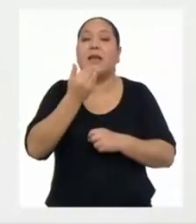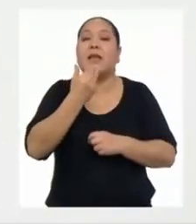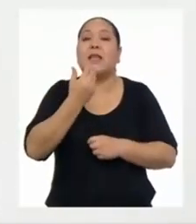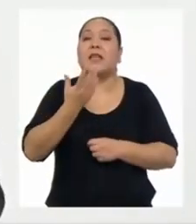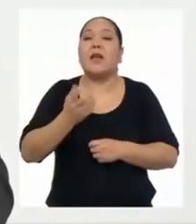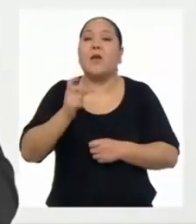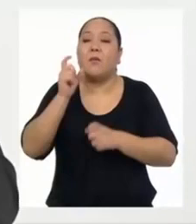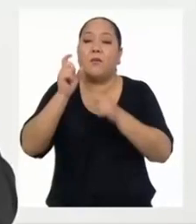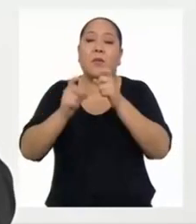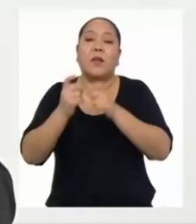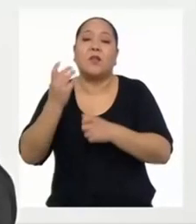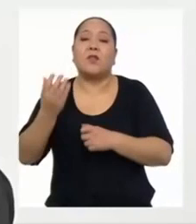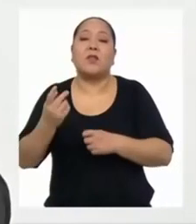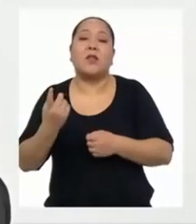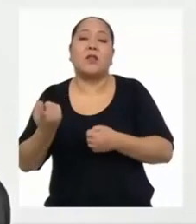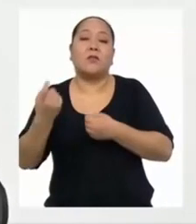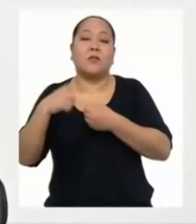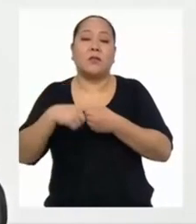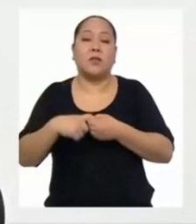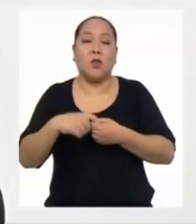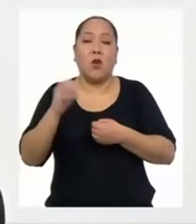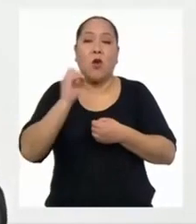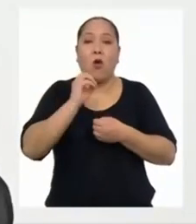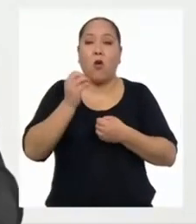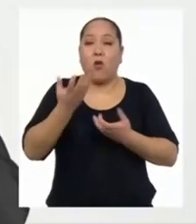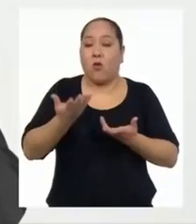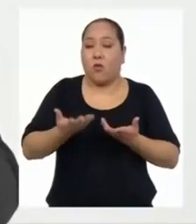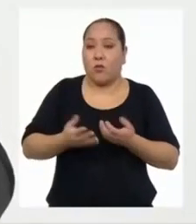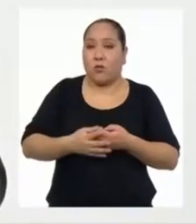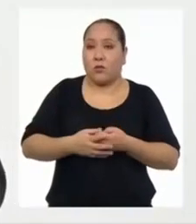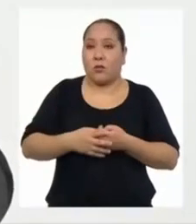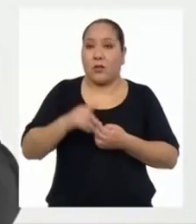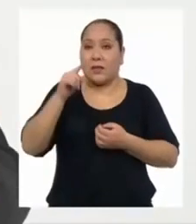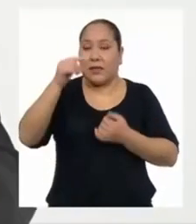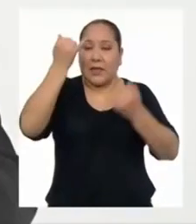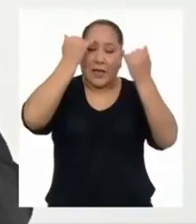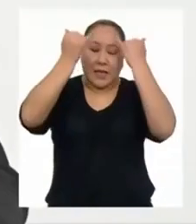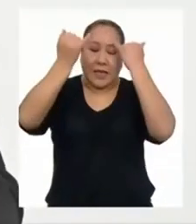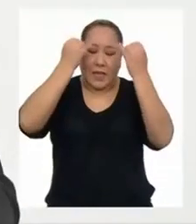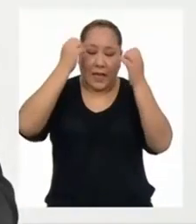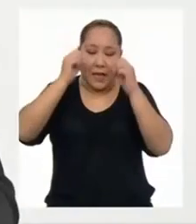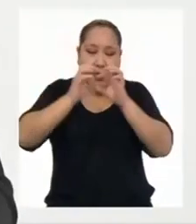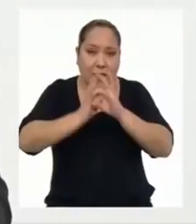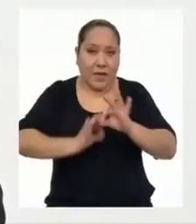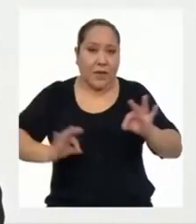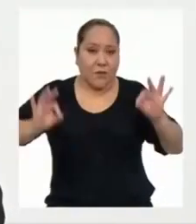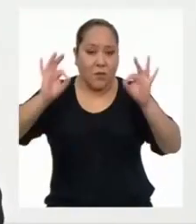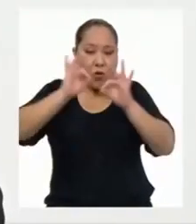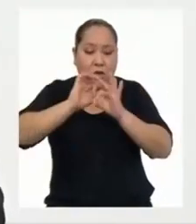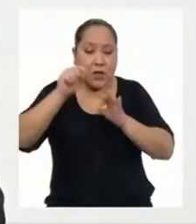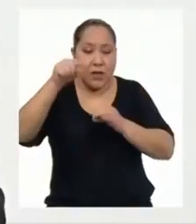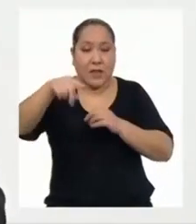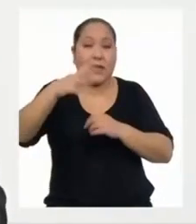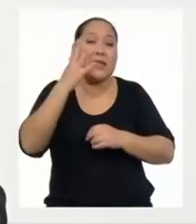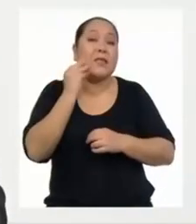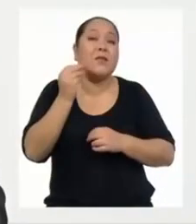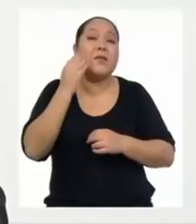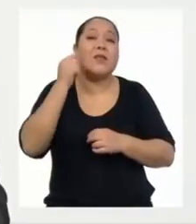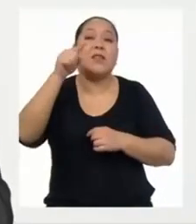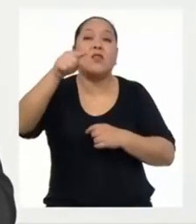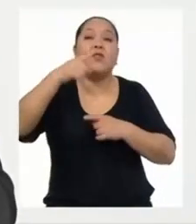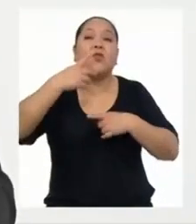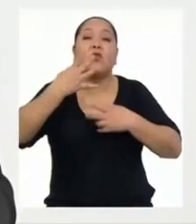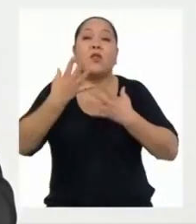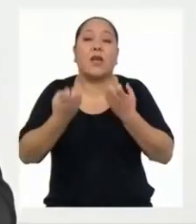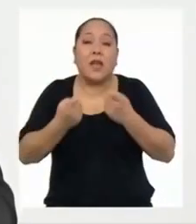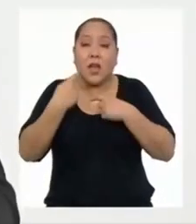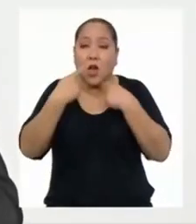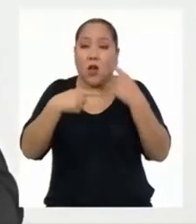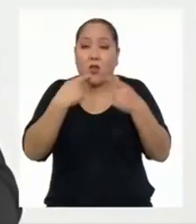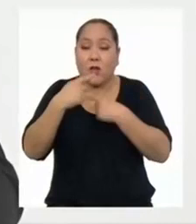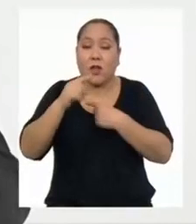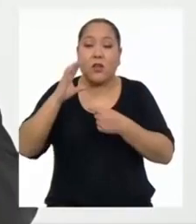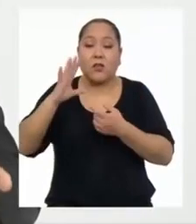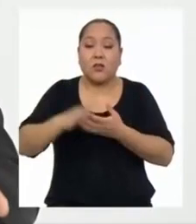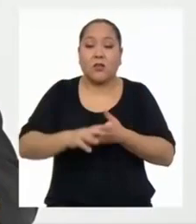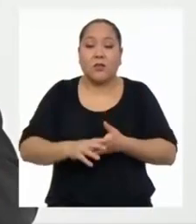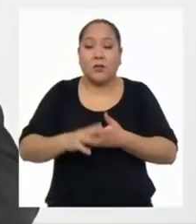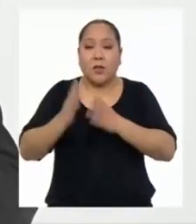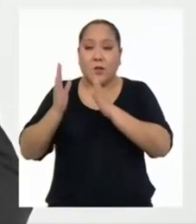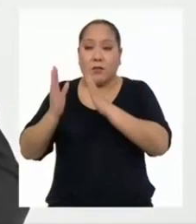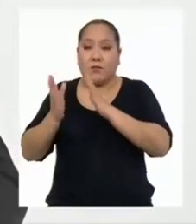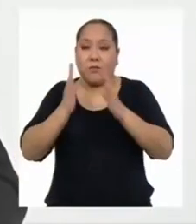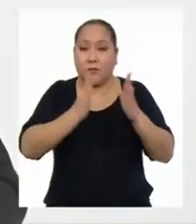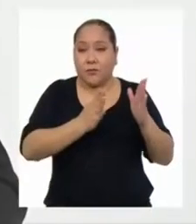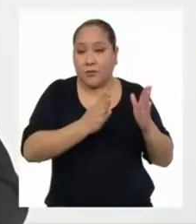para plantear algunas ideas generales de la experiencia a contar sobre los hechos, el contexto y